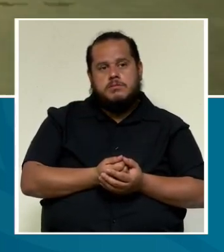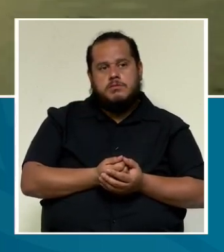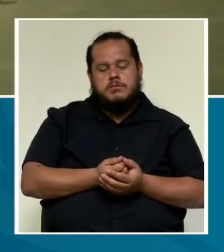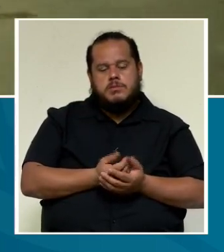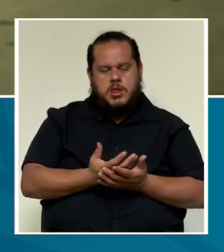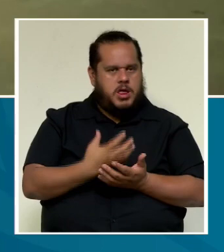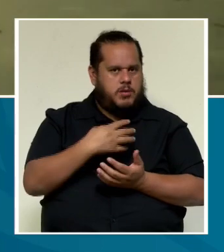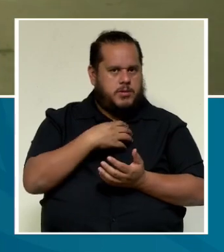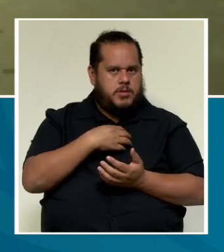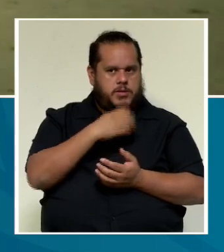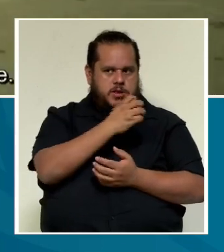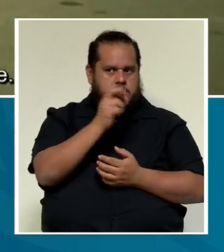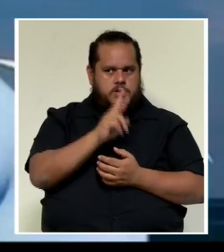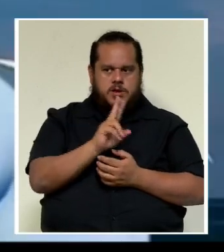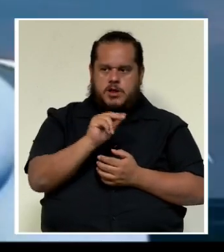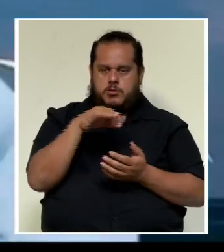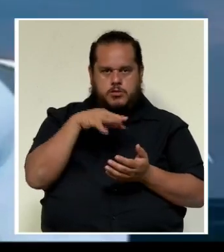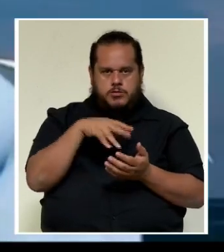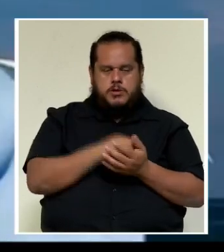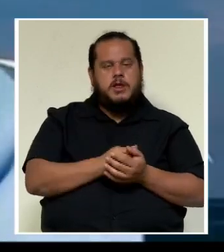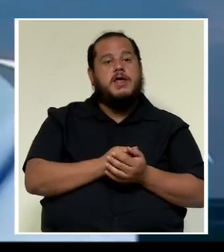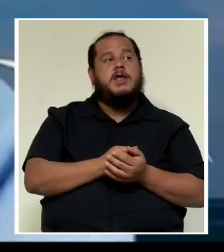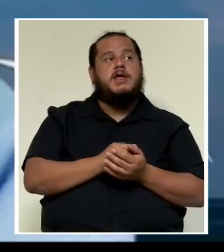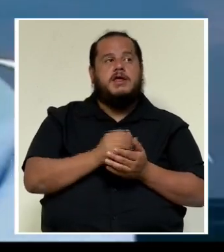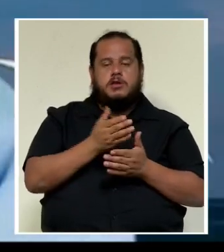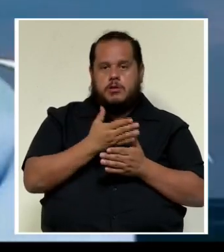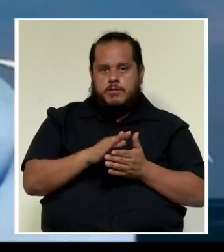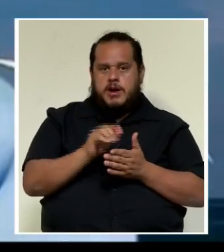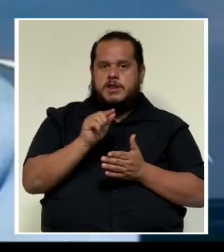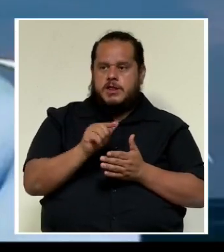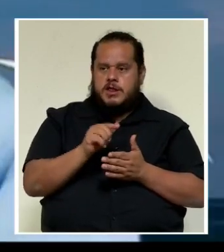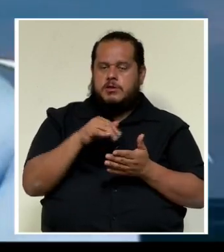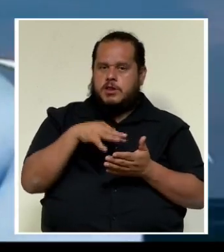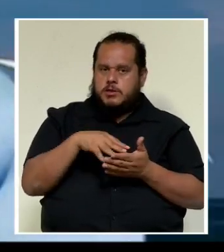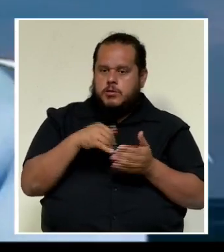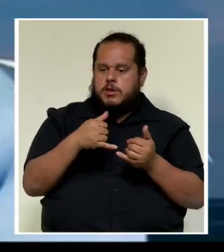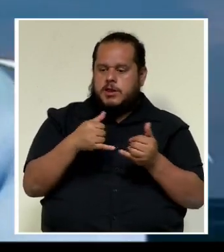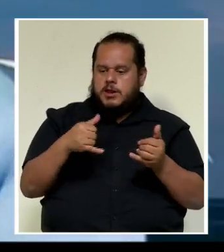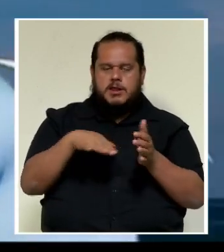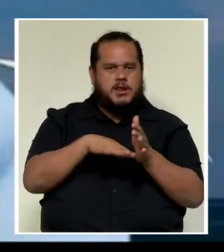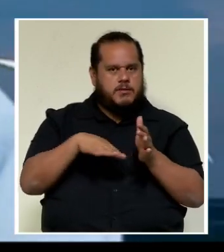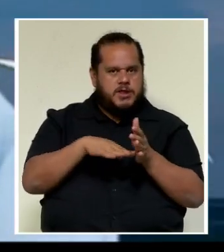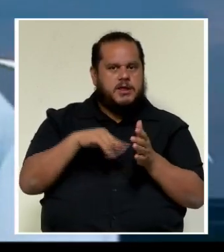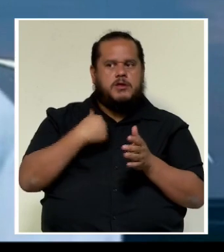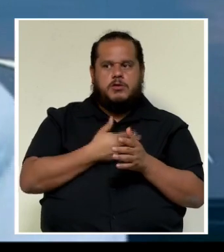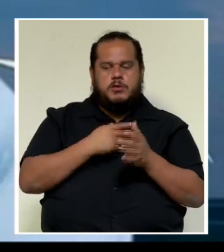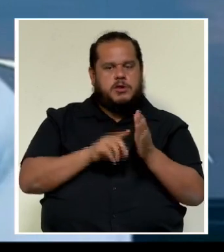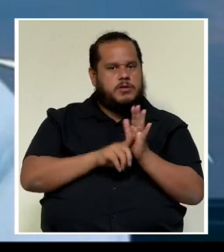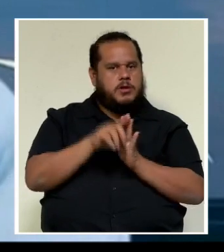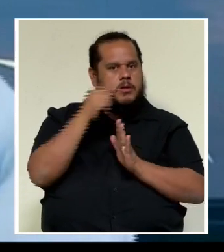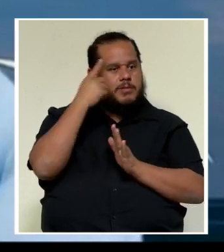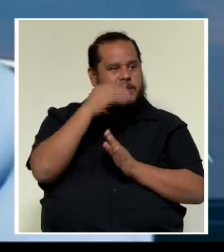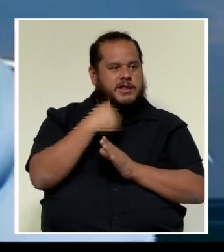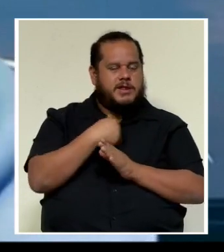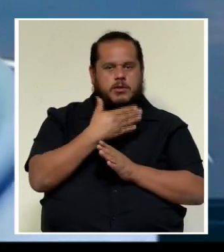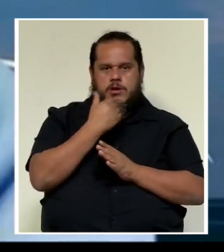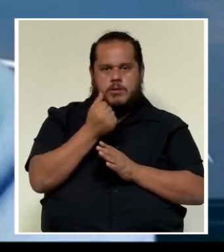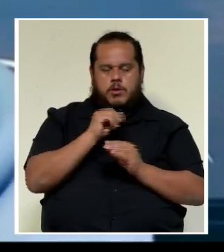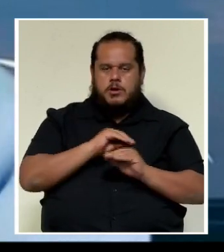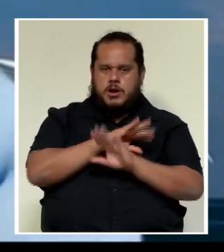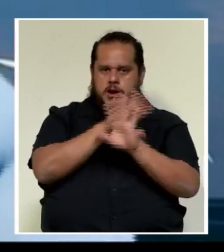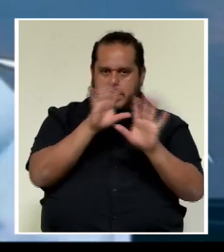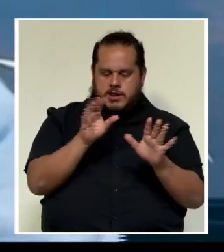Propiamente en Costa Rica no lo hemos estudiado y son parte de esos estudios de línea base que eventualmente estaríamos desarrollando para tener una mejor